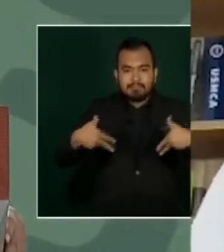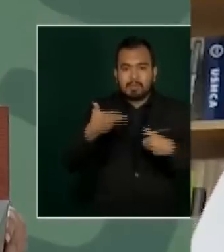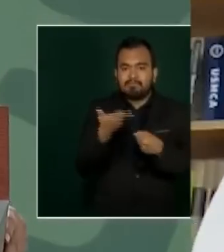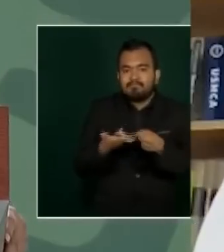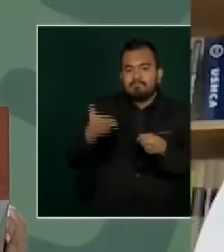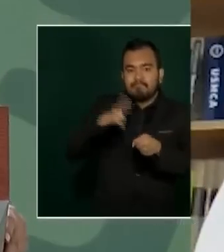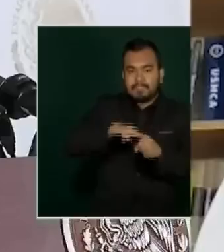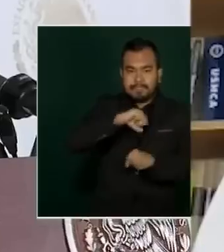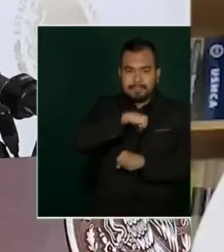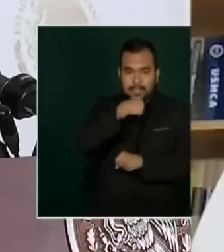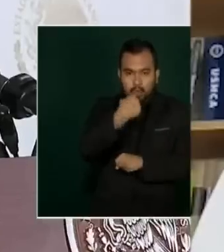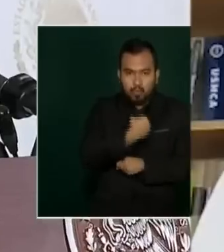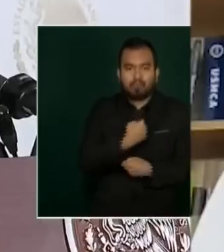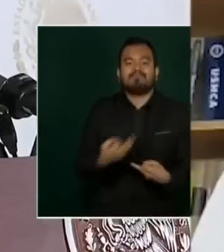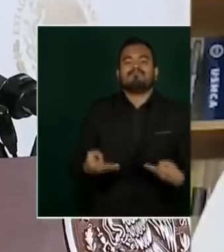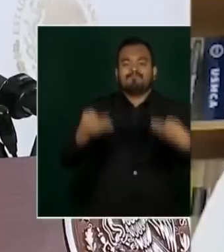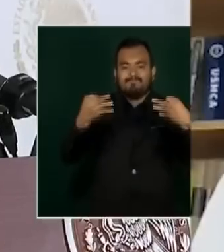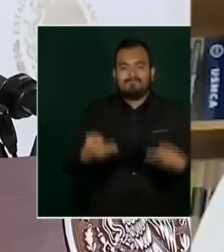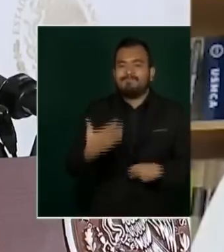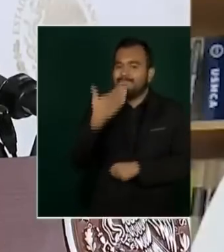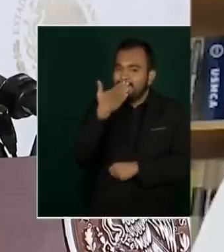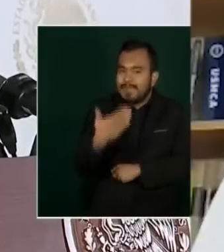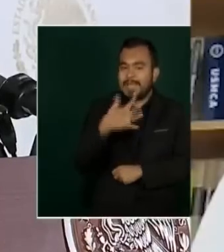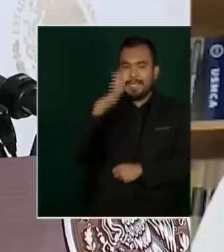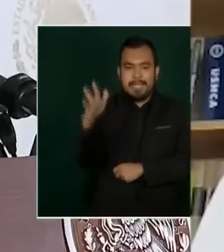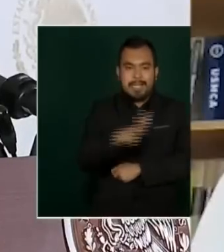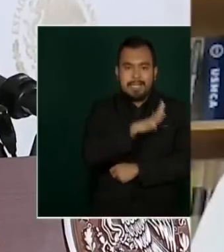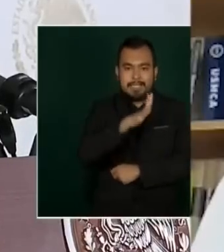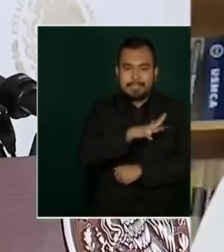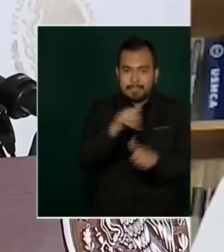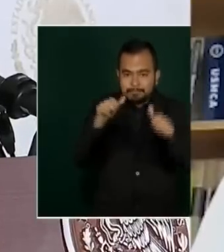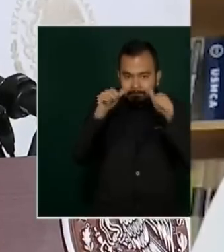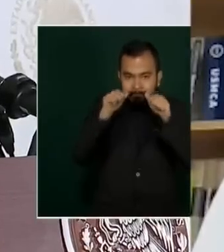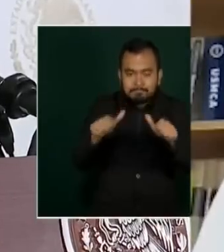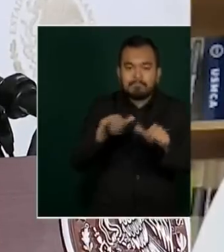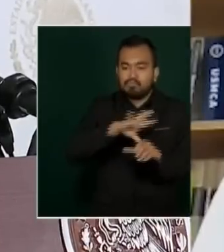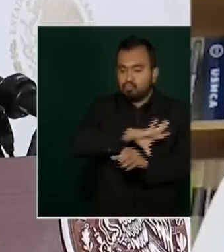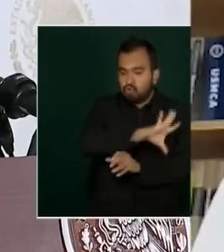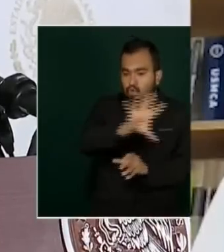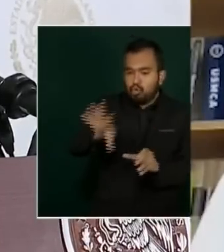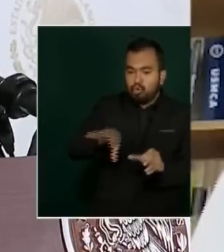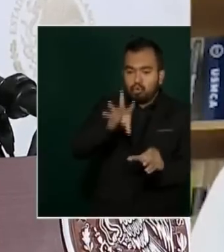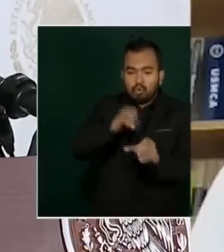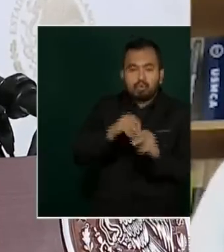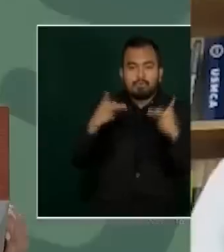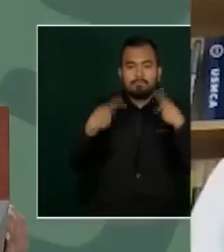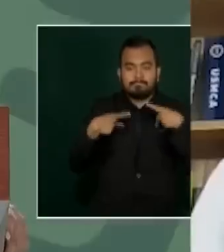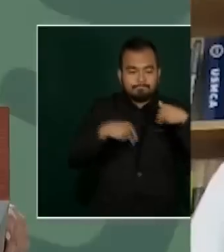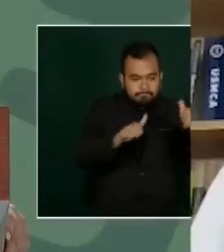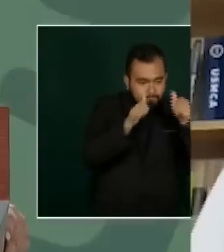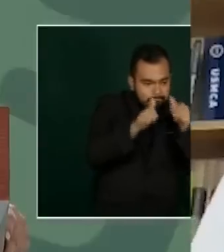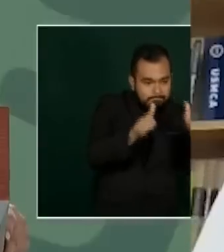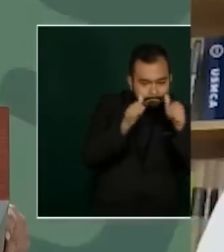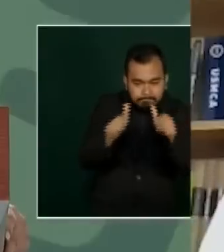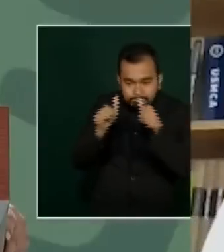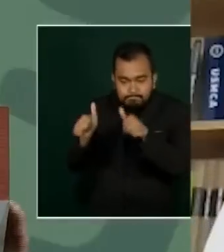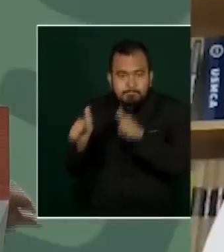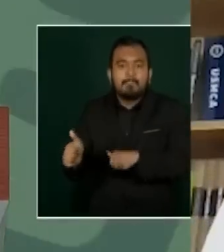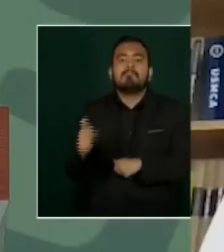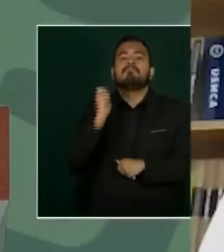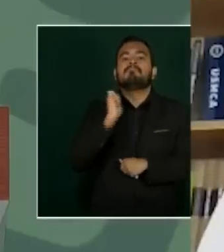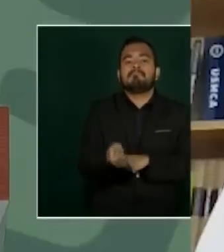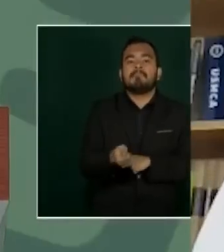exitosa, siguen siendo muy válidos y siguen siendo los principales problemas de México. Quizás la manera en que se